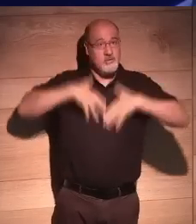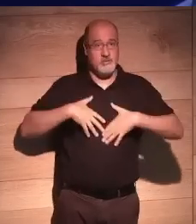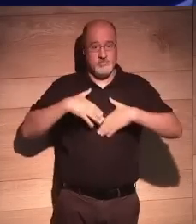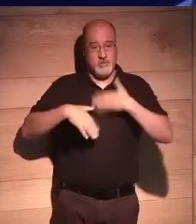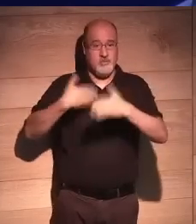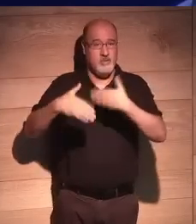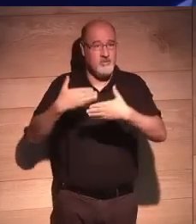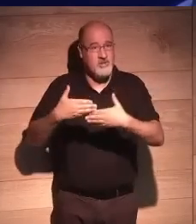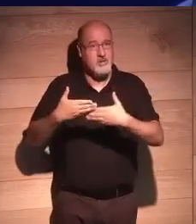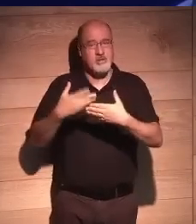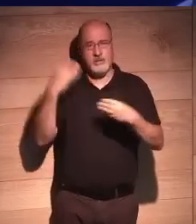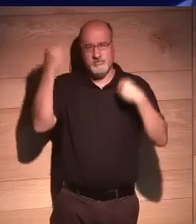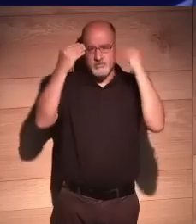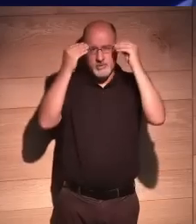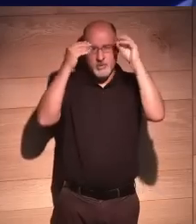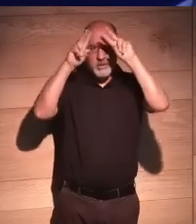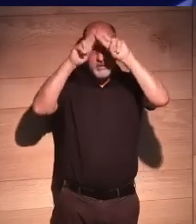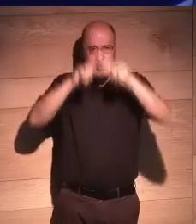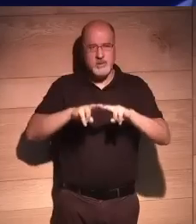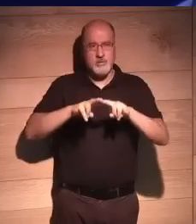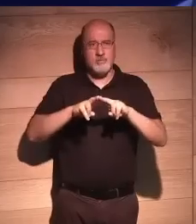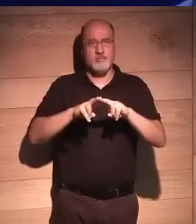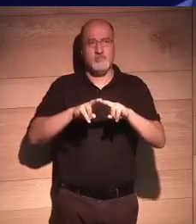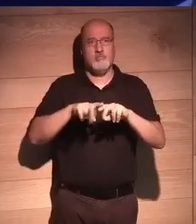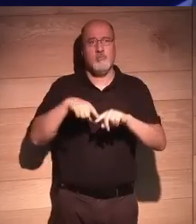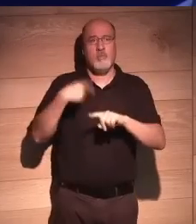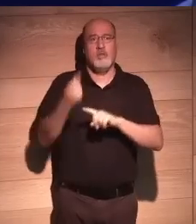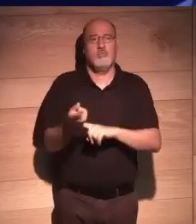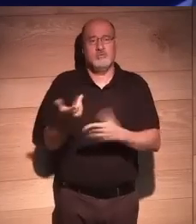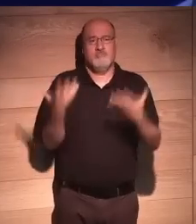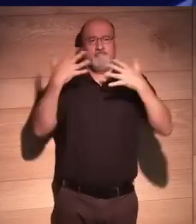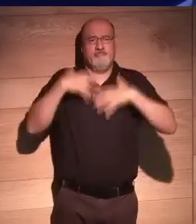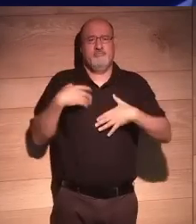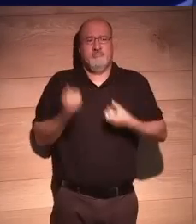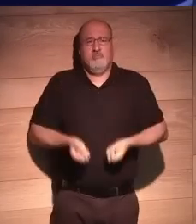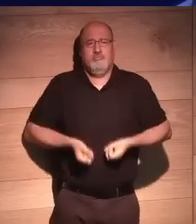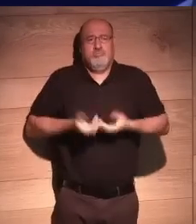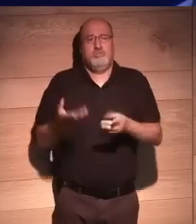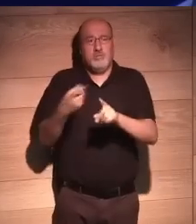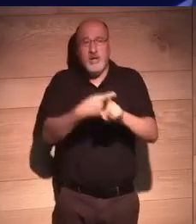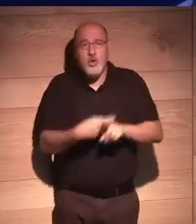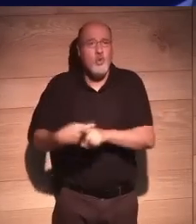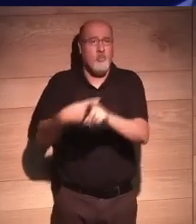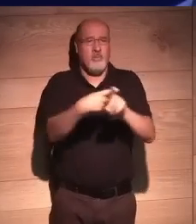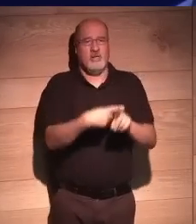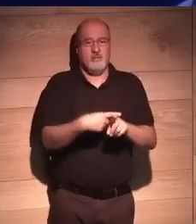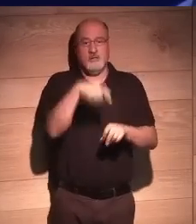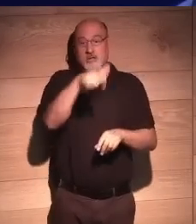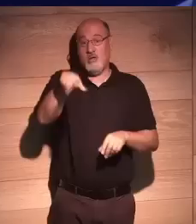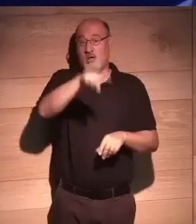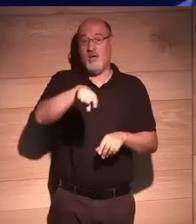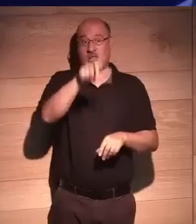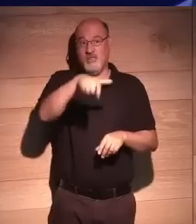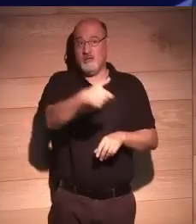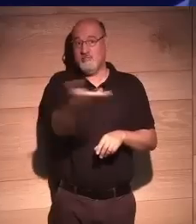para luego hacer reflexiones sobre esto y colocarlo en un lugar donde yo pueda compartir mi experiencia con la gente. Y